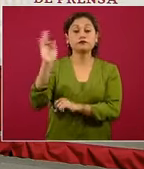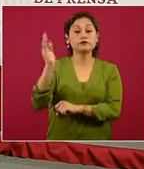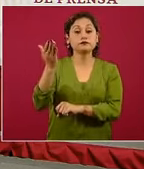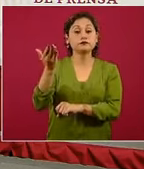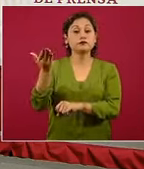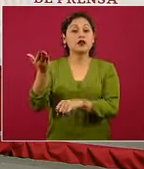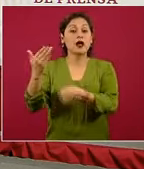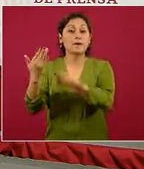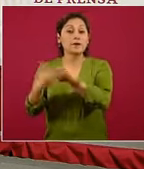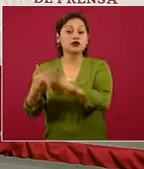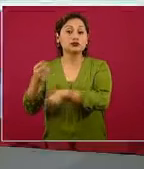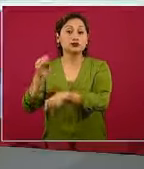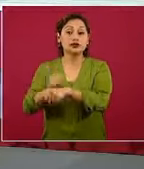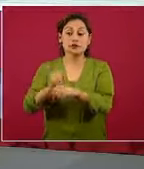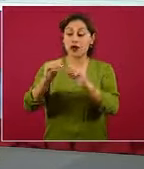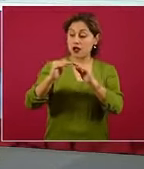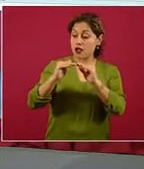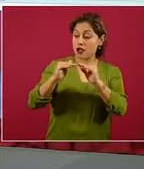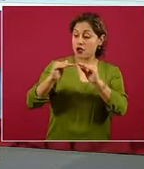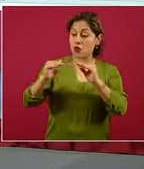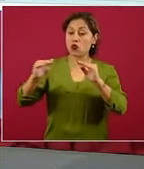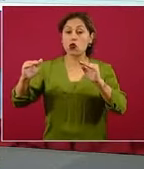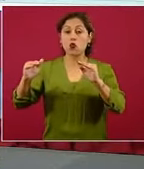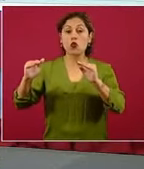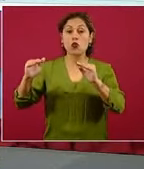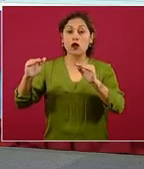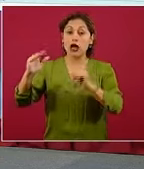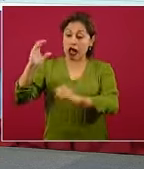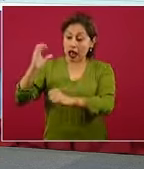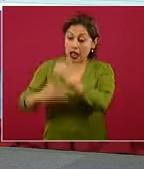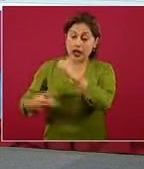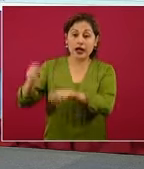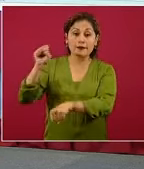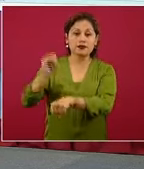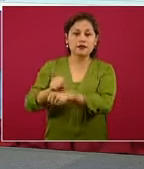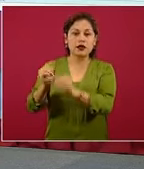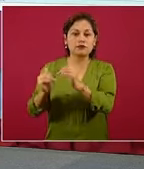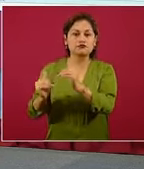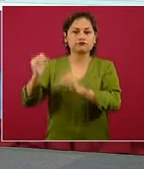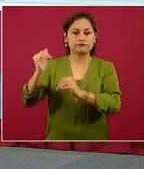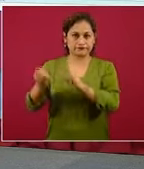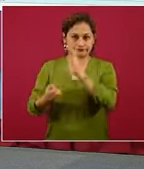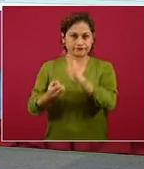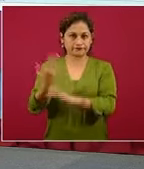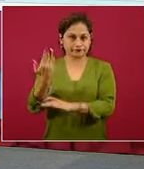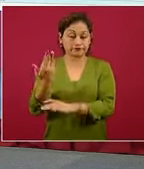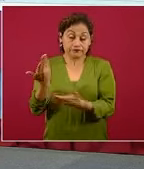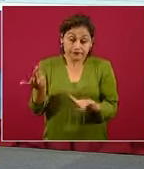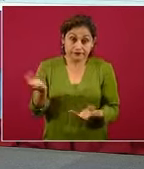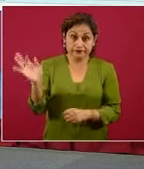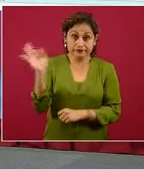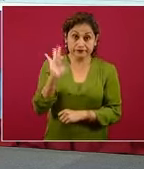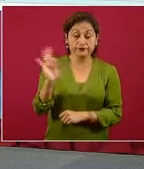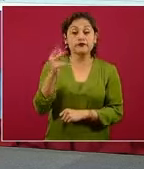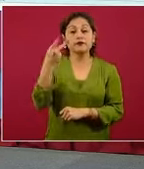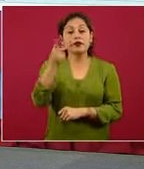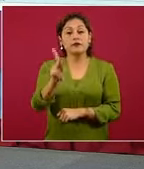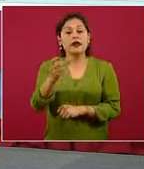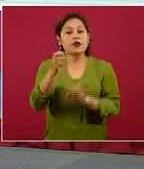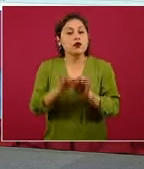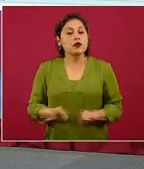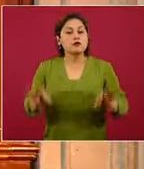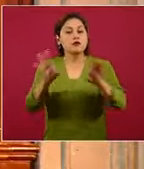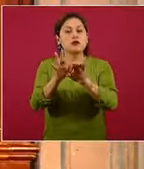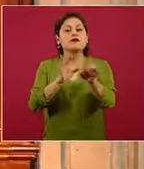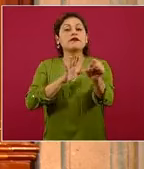una meseta y terminemos la semana en un nuevo incremento. Sin embargo, aquí lo importante es que al menos la semana